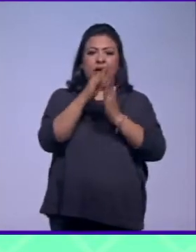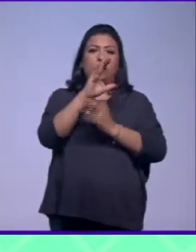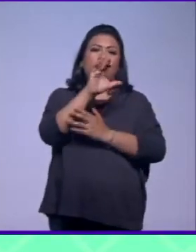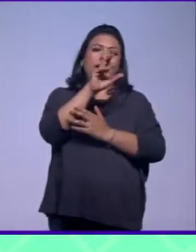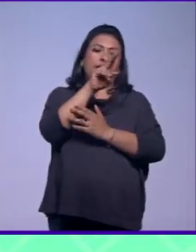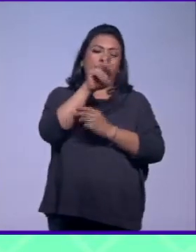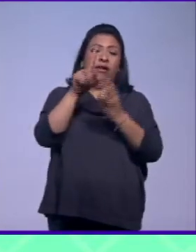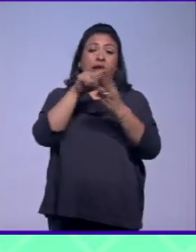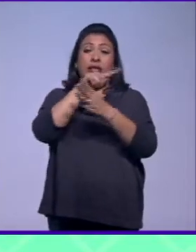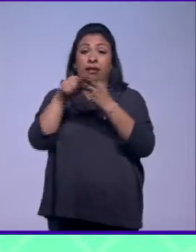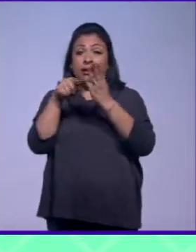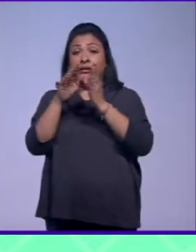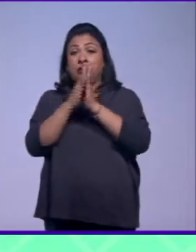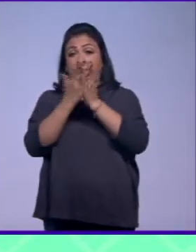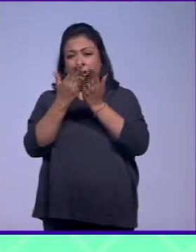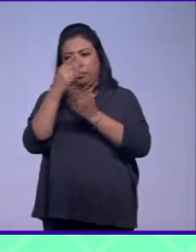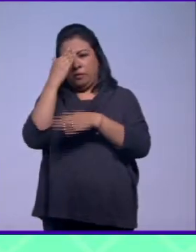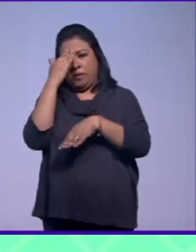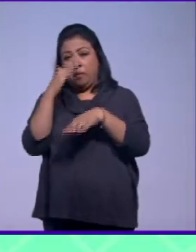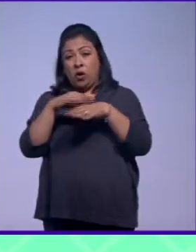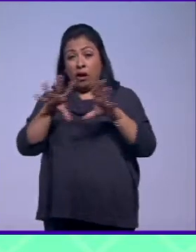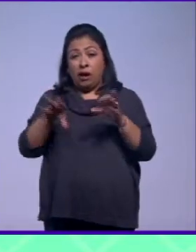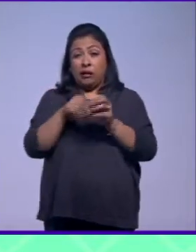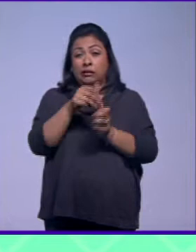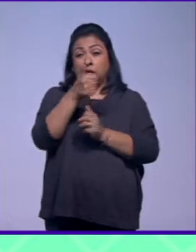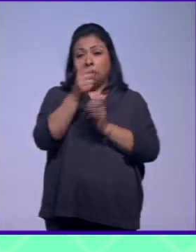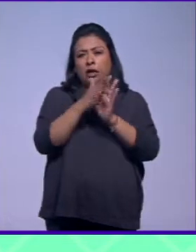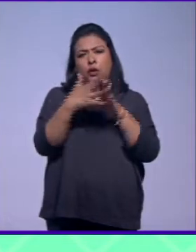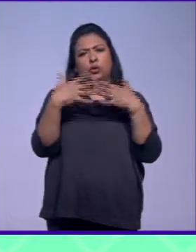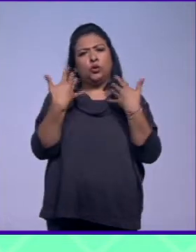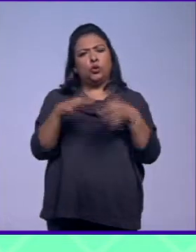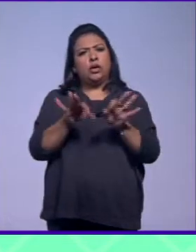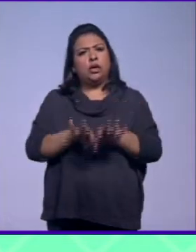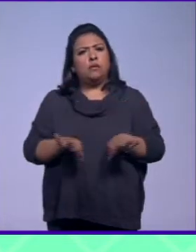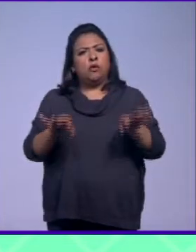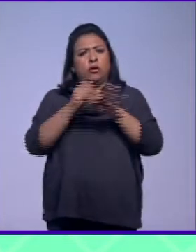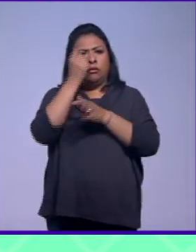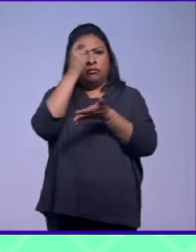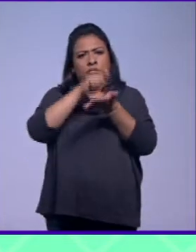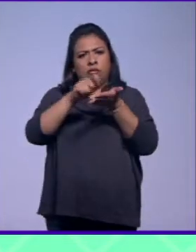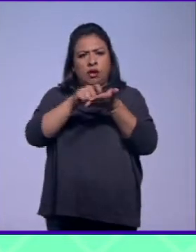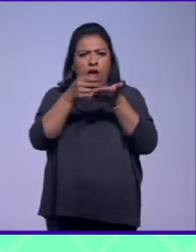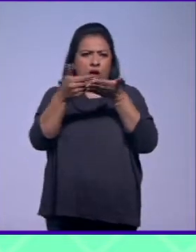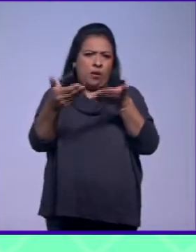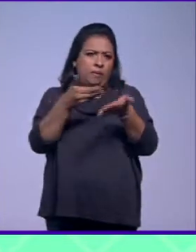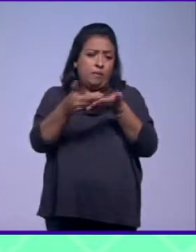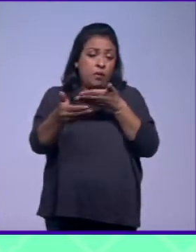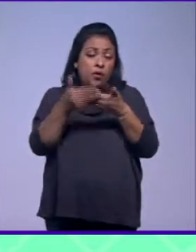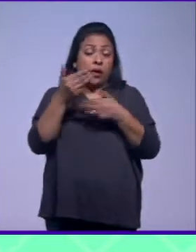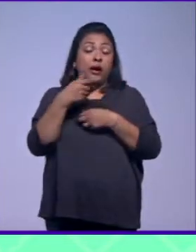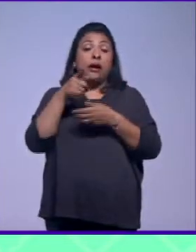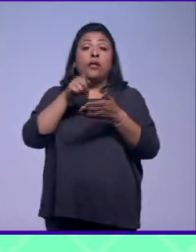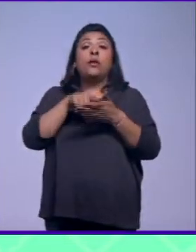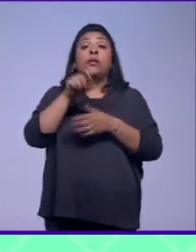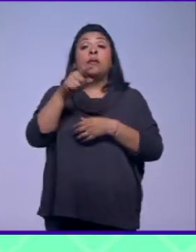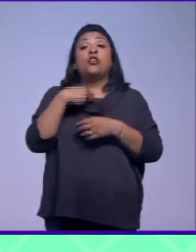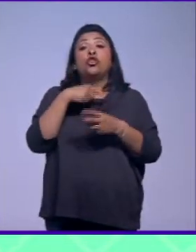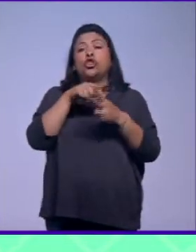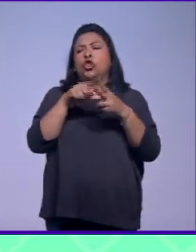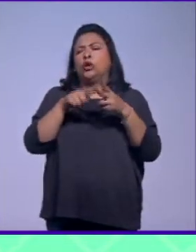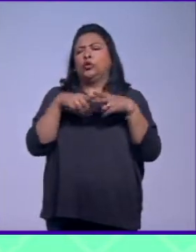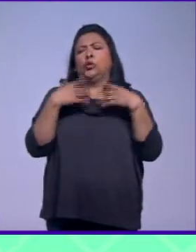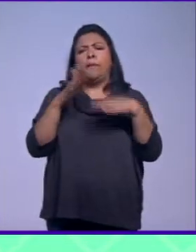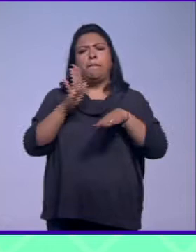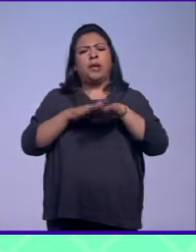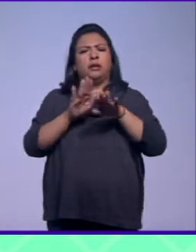la memoria que yo creo que esos seis libros lo ubican como uno de los escritores fundamentales de nuestro tiempo y de entre ellos destacar sus dos obras maestras